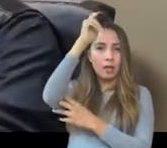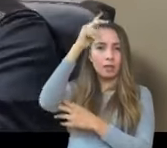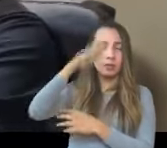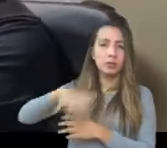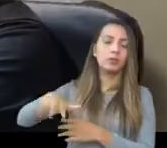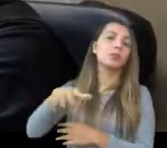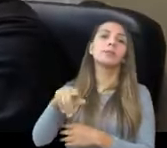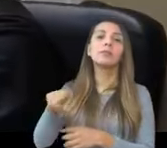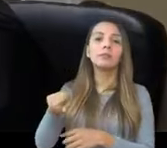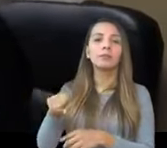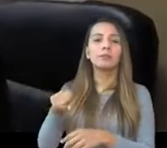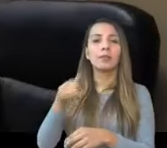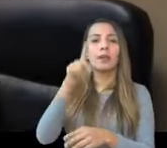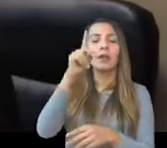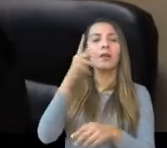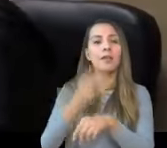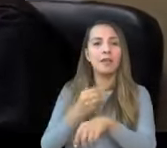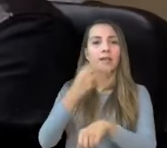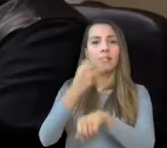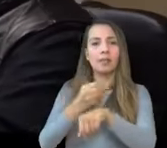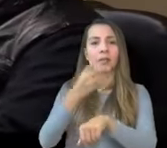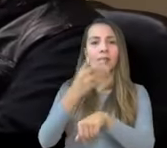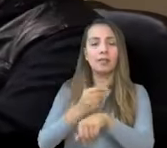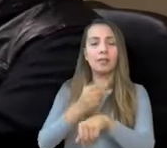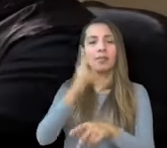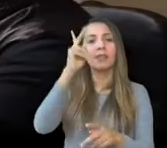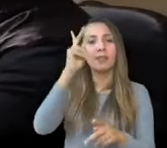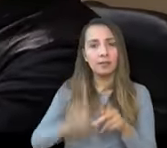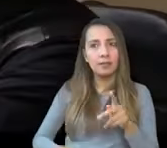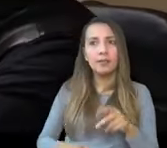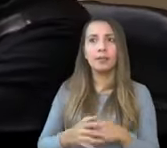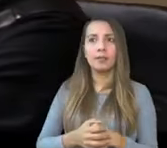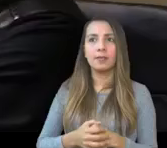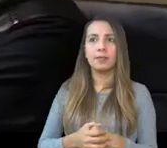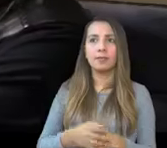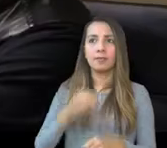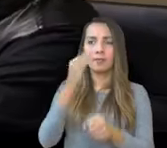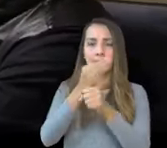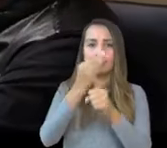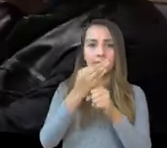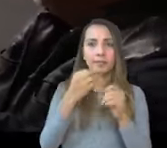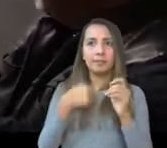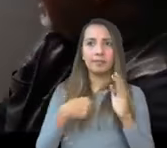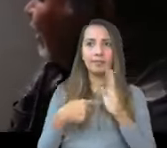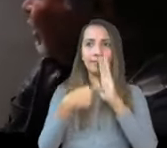proceso de construcción. Lo podemos observar.